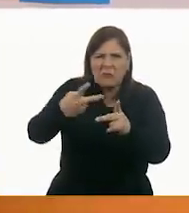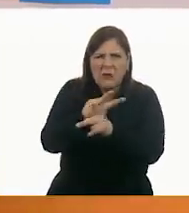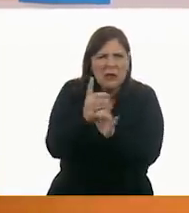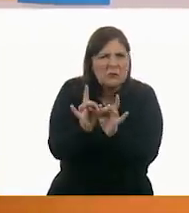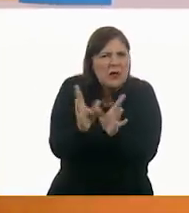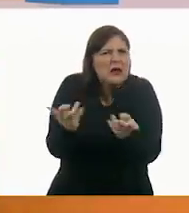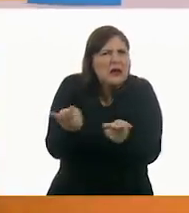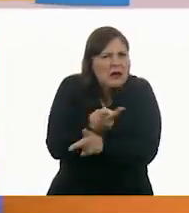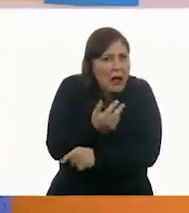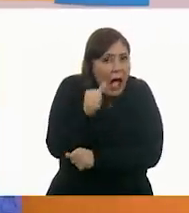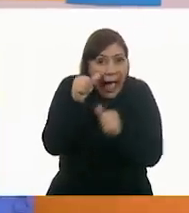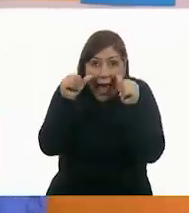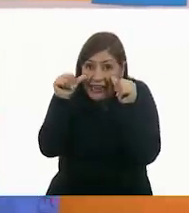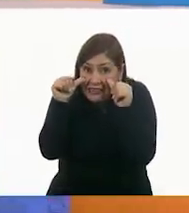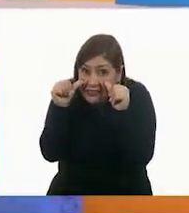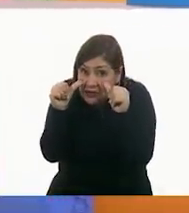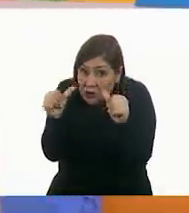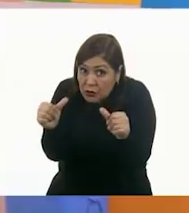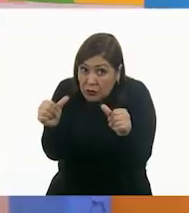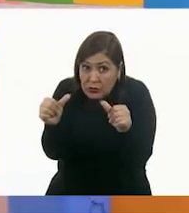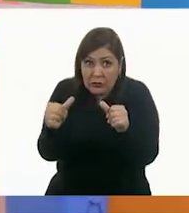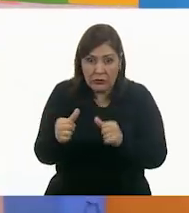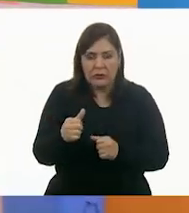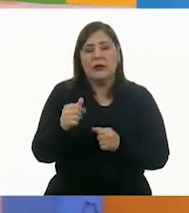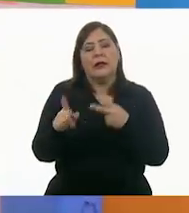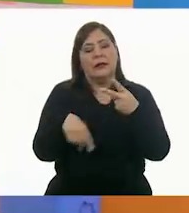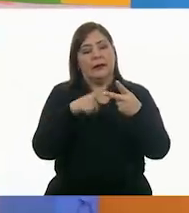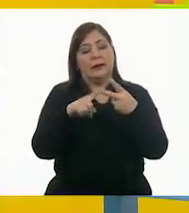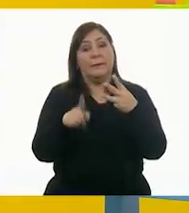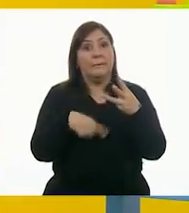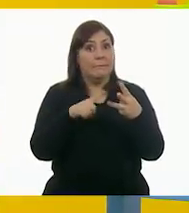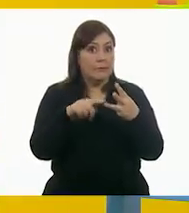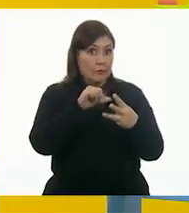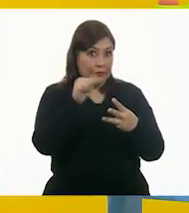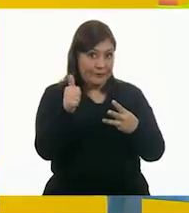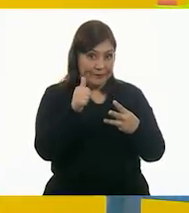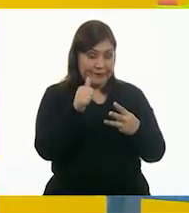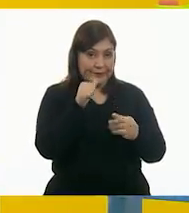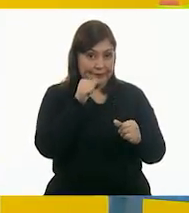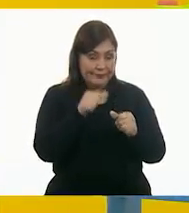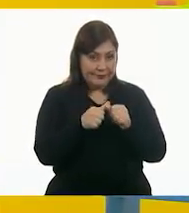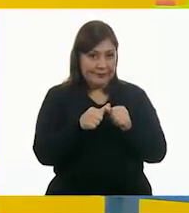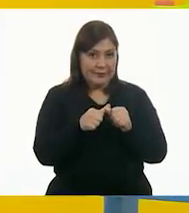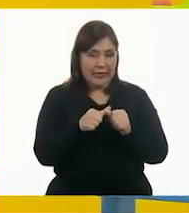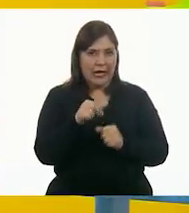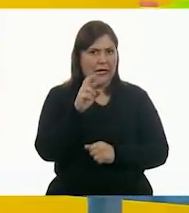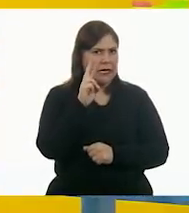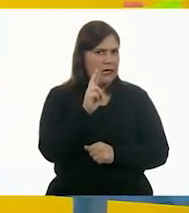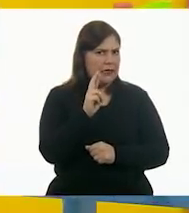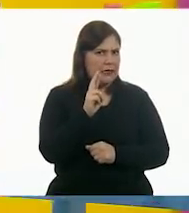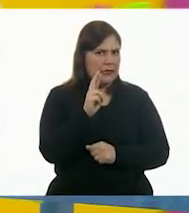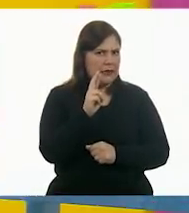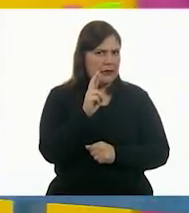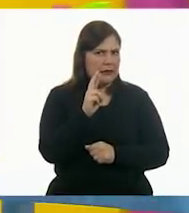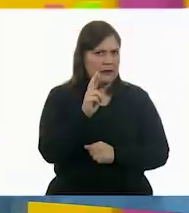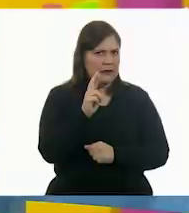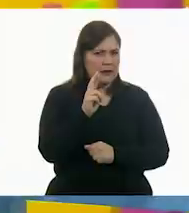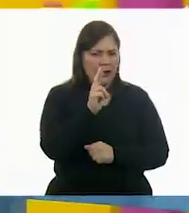Atención. Muy bien. La siguiente letra es la R y